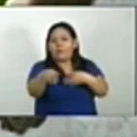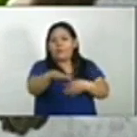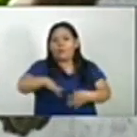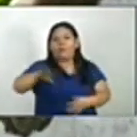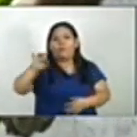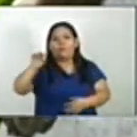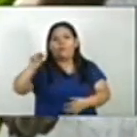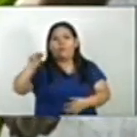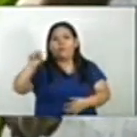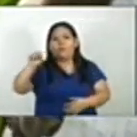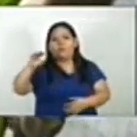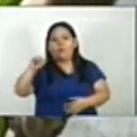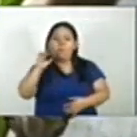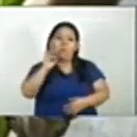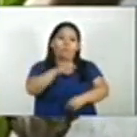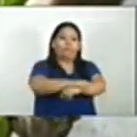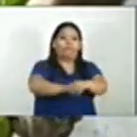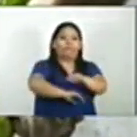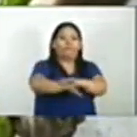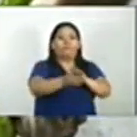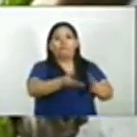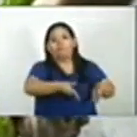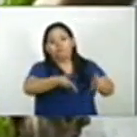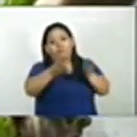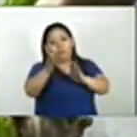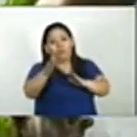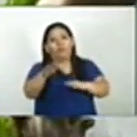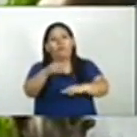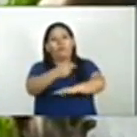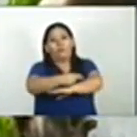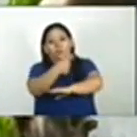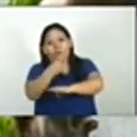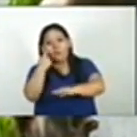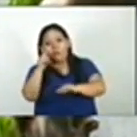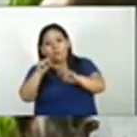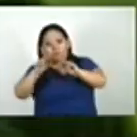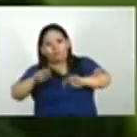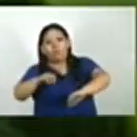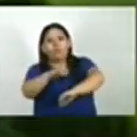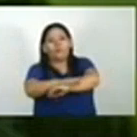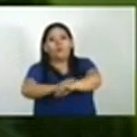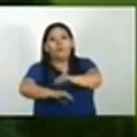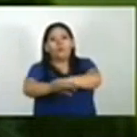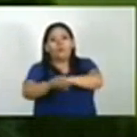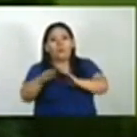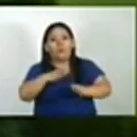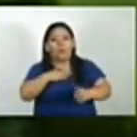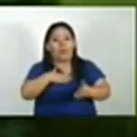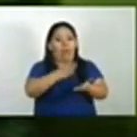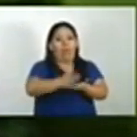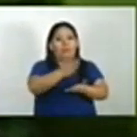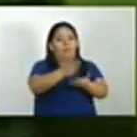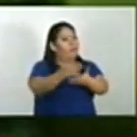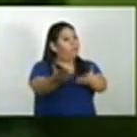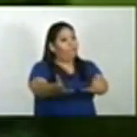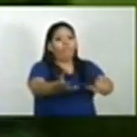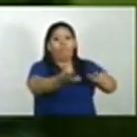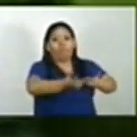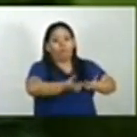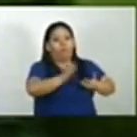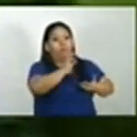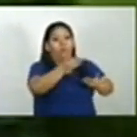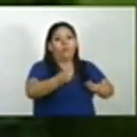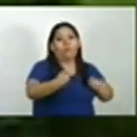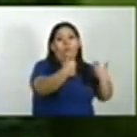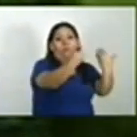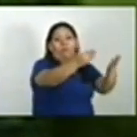Fonseca, por lo que fueron trasladadas a la frontera El Amatillo para realizar el proceso de detención e incautación de las aves y entregarlas al Centro